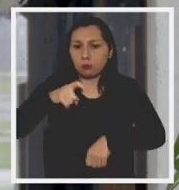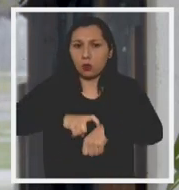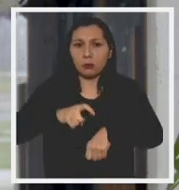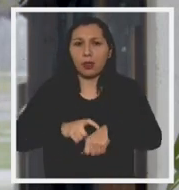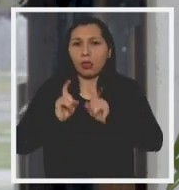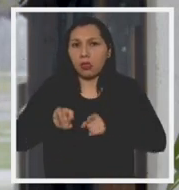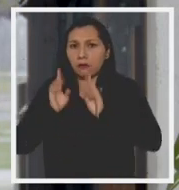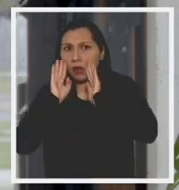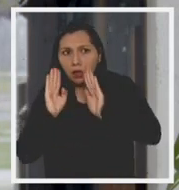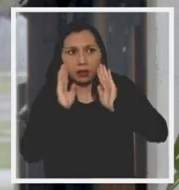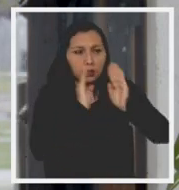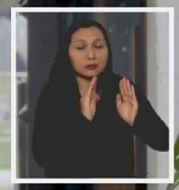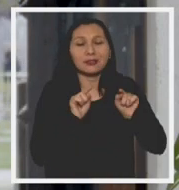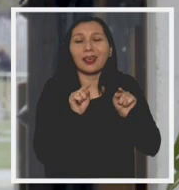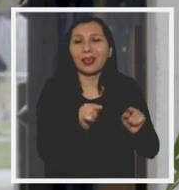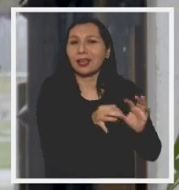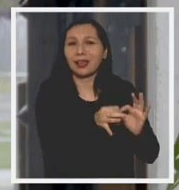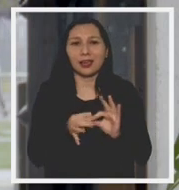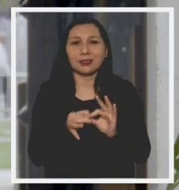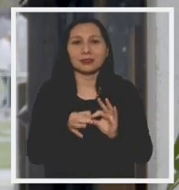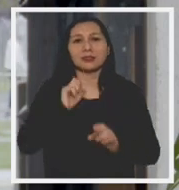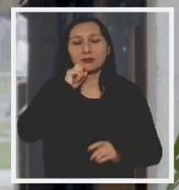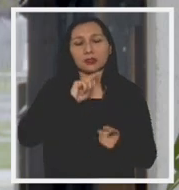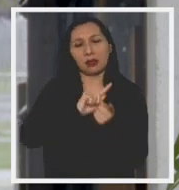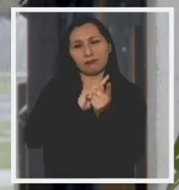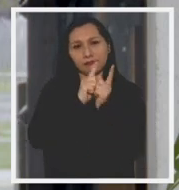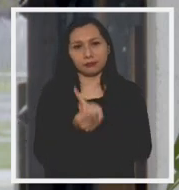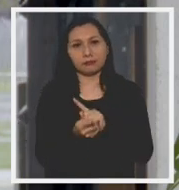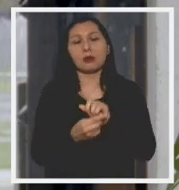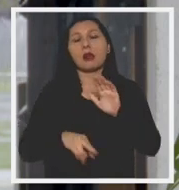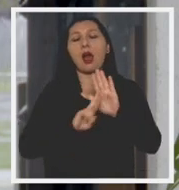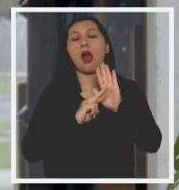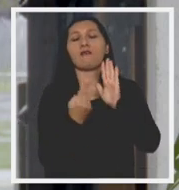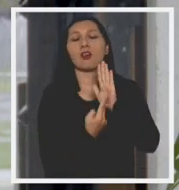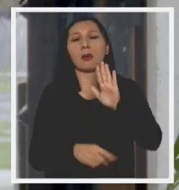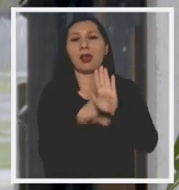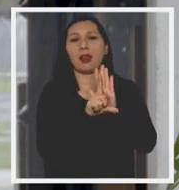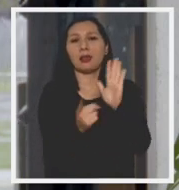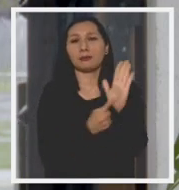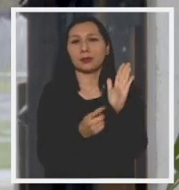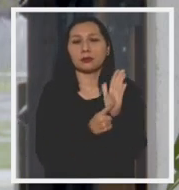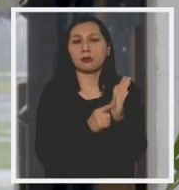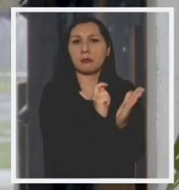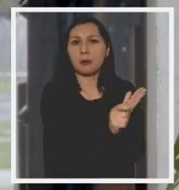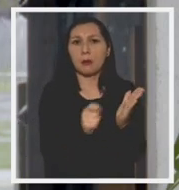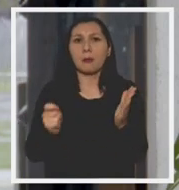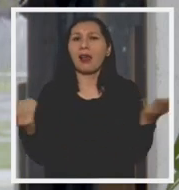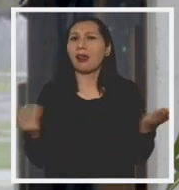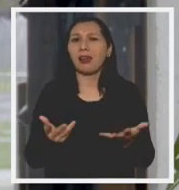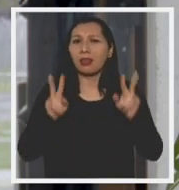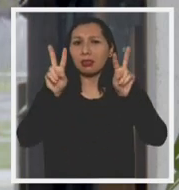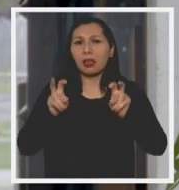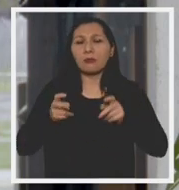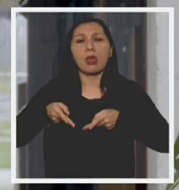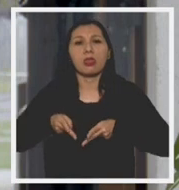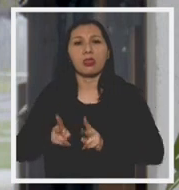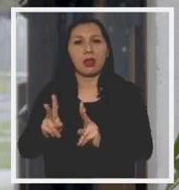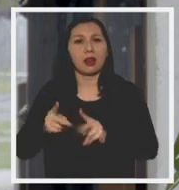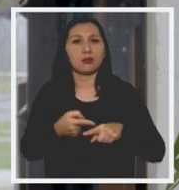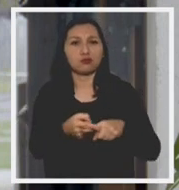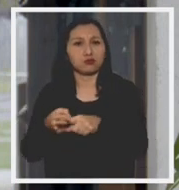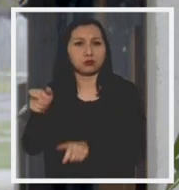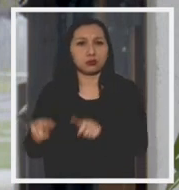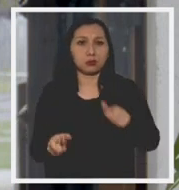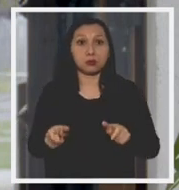momento. De eso se trata nuestra reforma tributaria, de financiar derechos sociales. De eso se